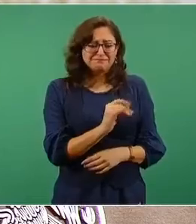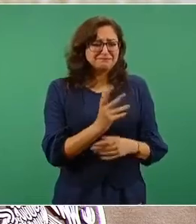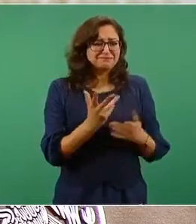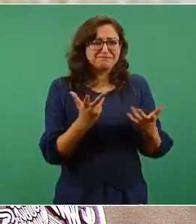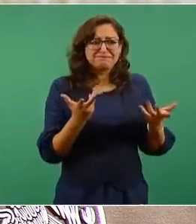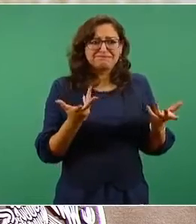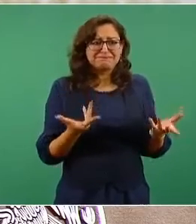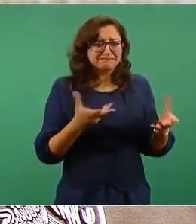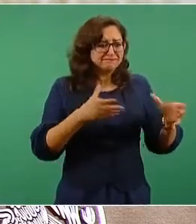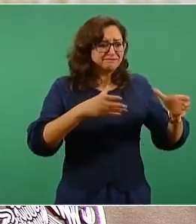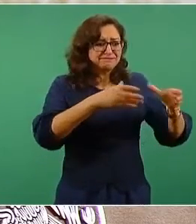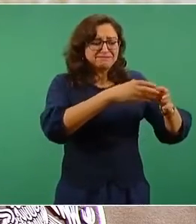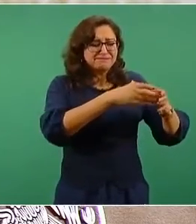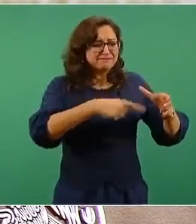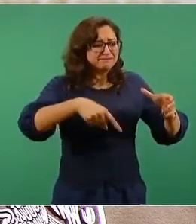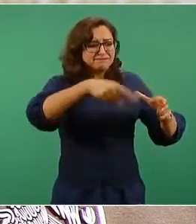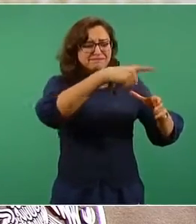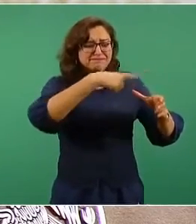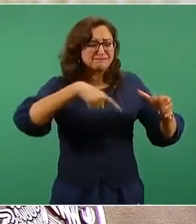lo